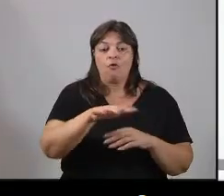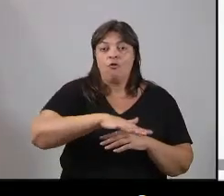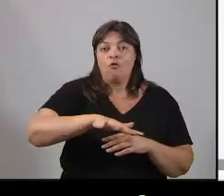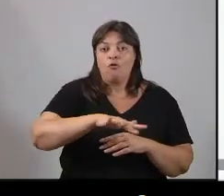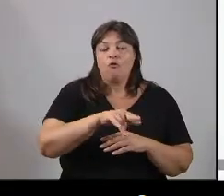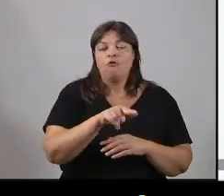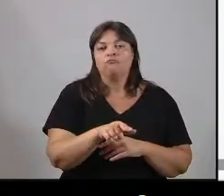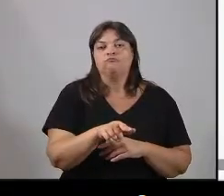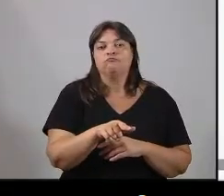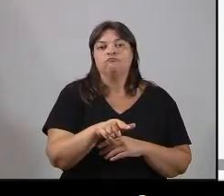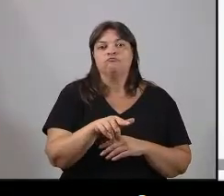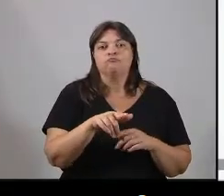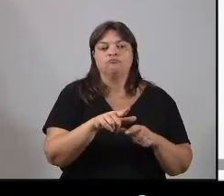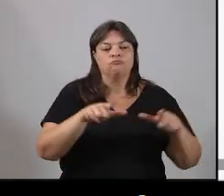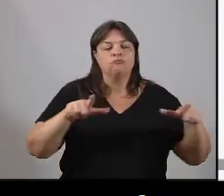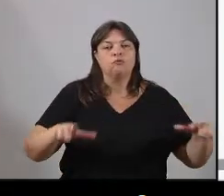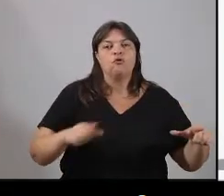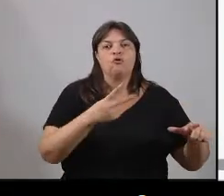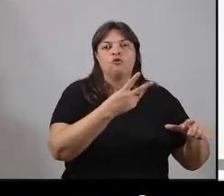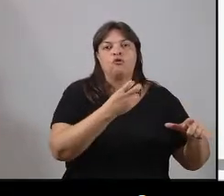una superficie de